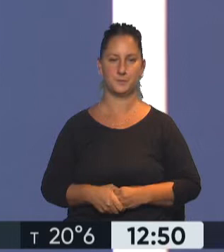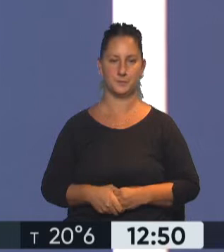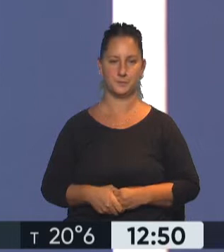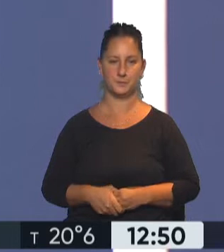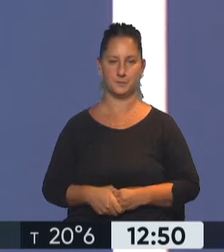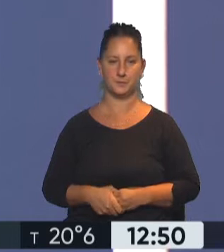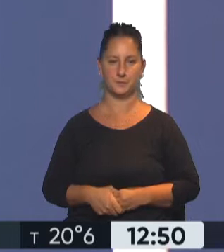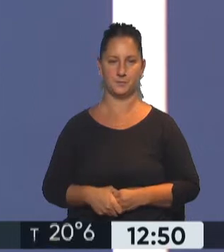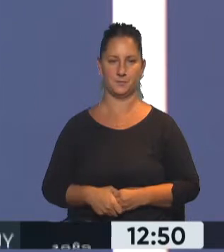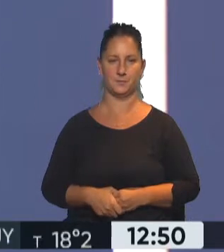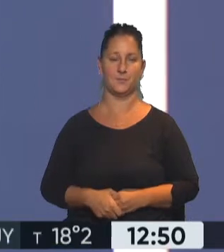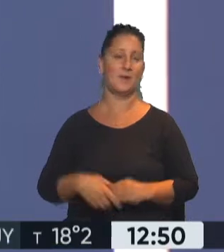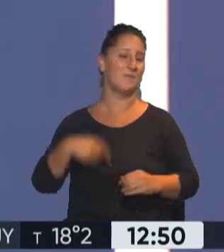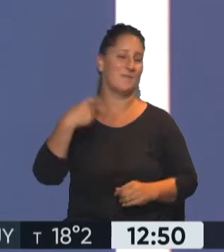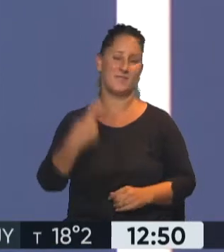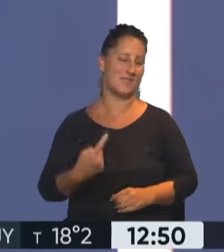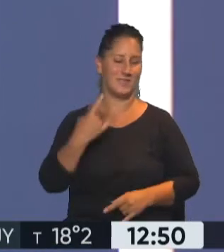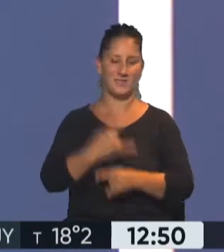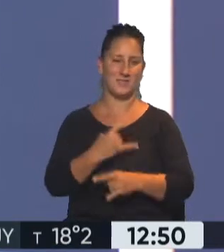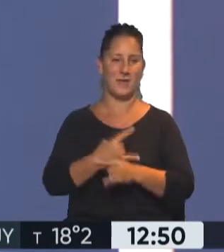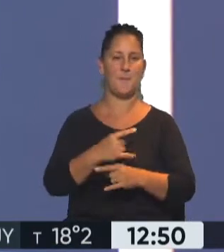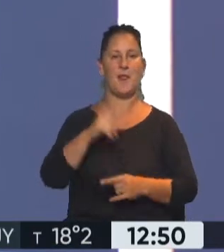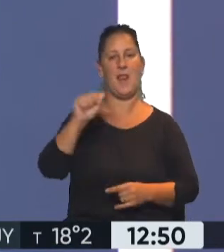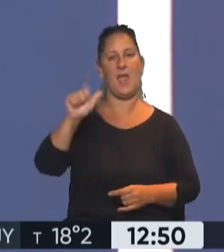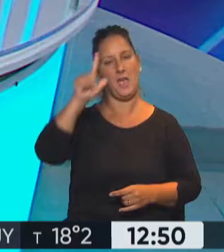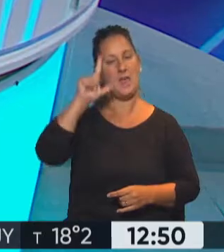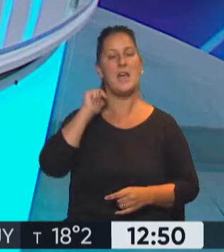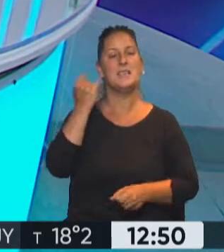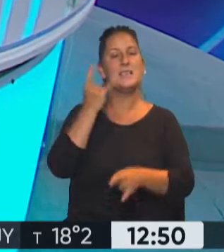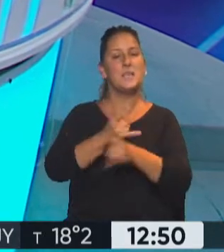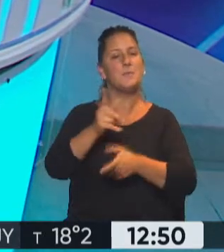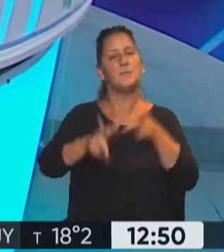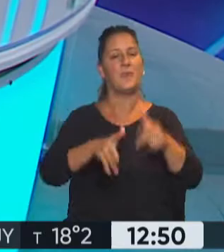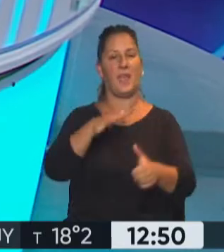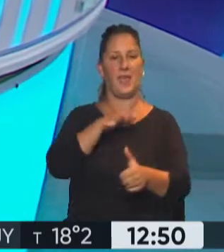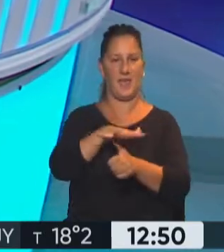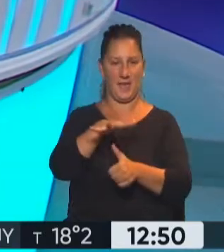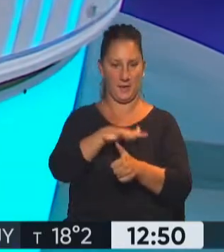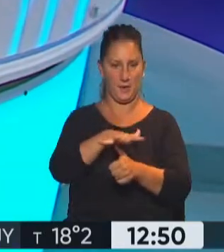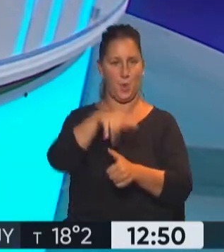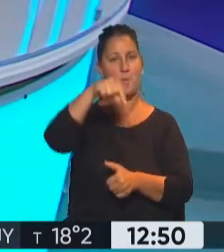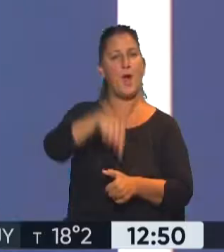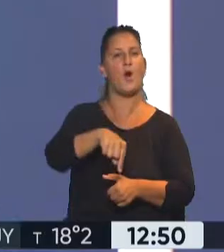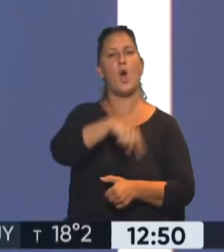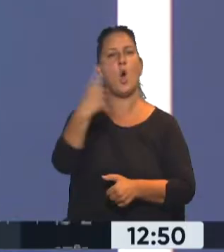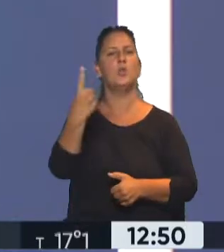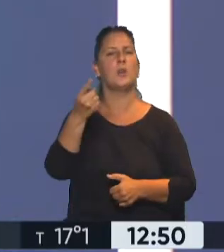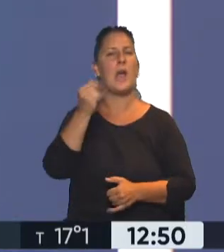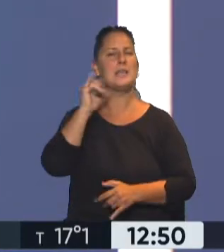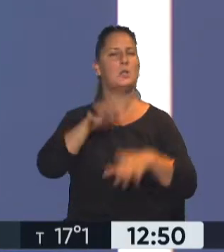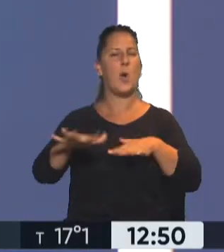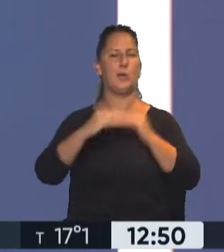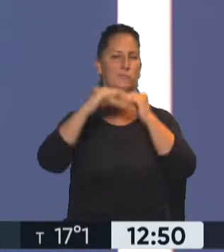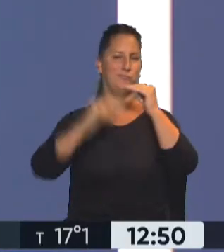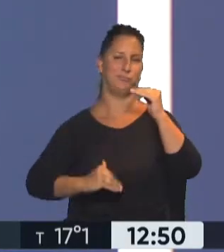y como lo hacemos habitualmente con leila haidar hablamos de género pero en este caso vamos a hablar de otra de las desigualdades en las